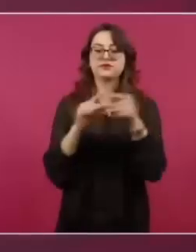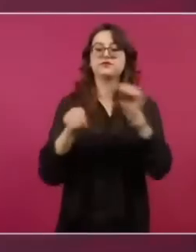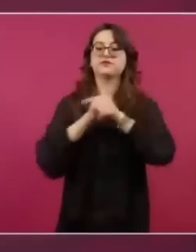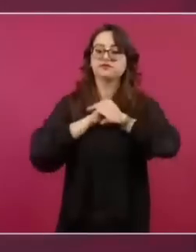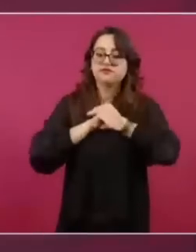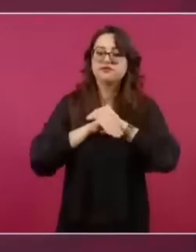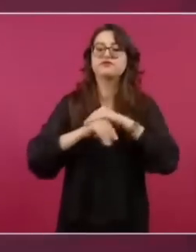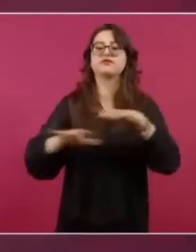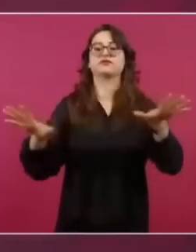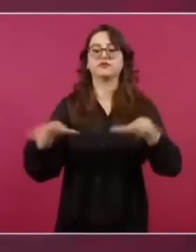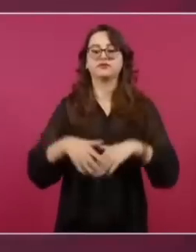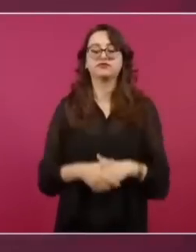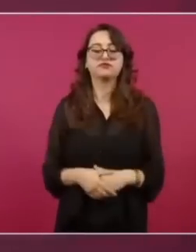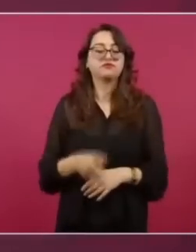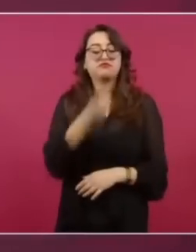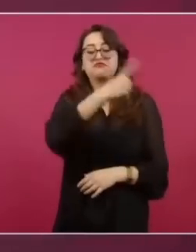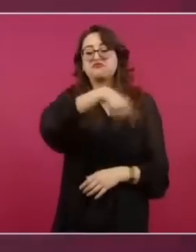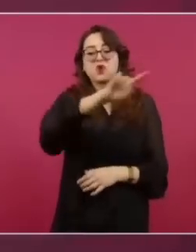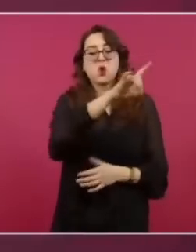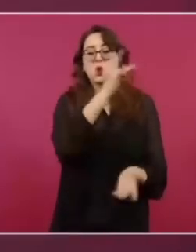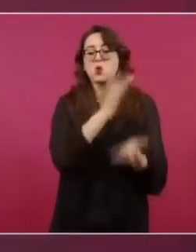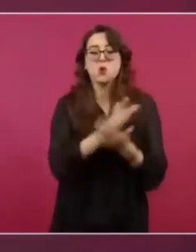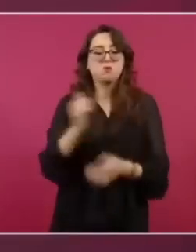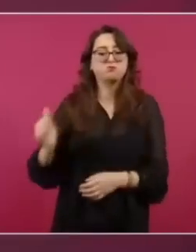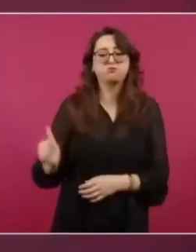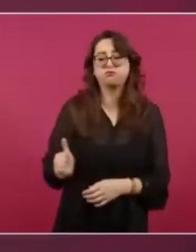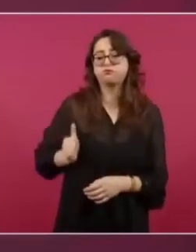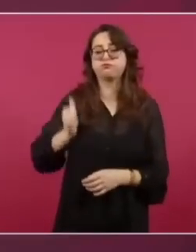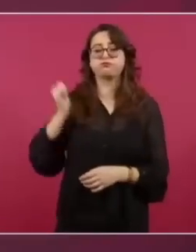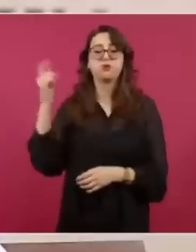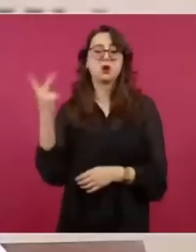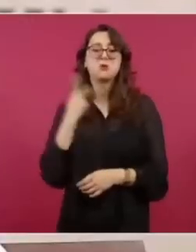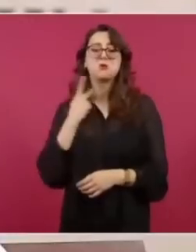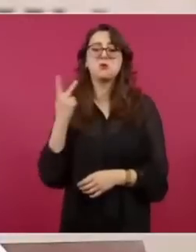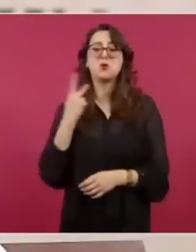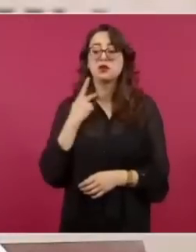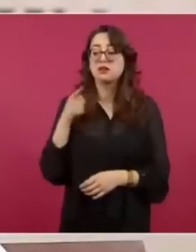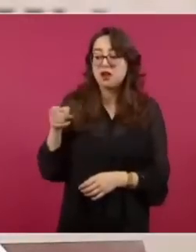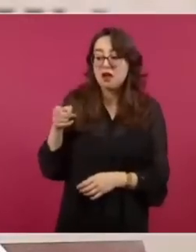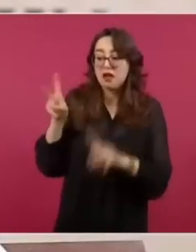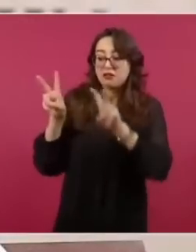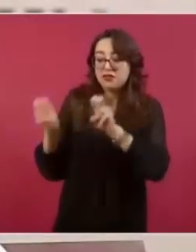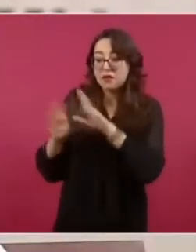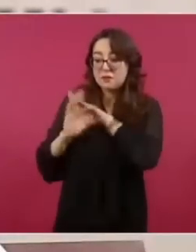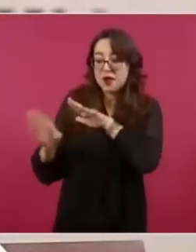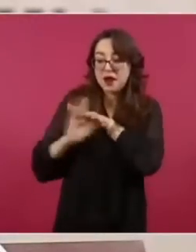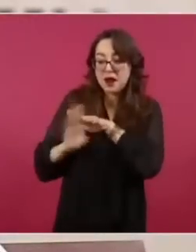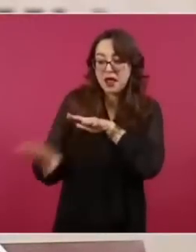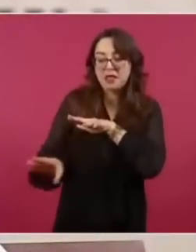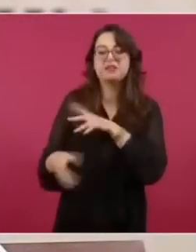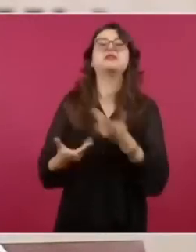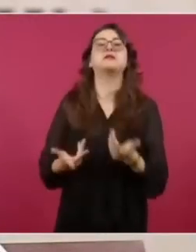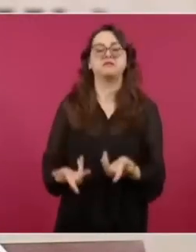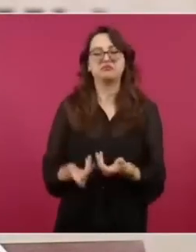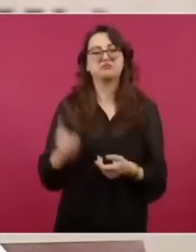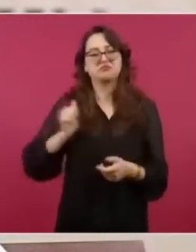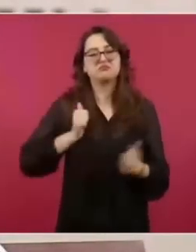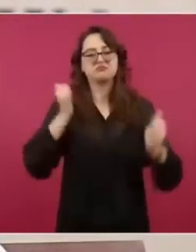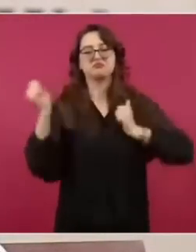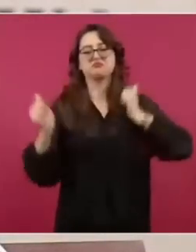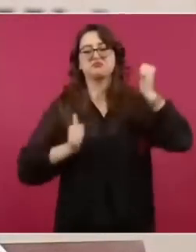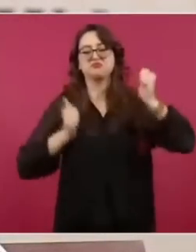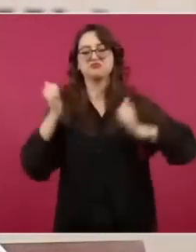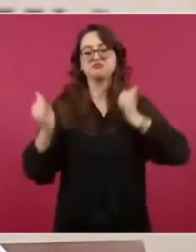trata sacarle raja política aprovechar el flujo migratorio culpar a México